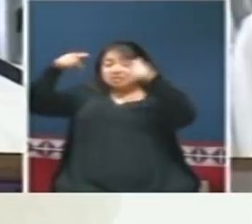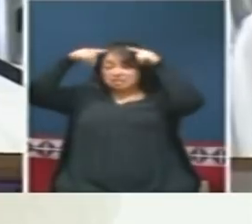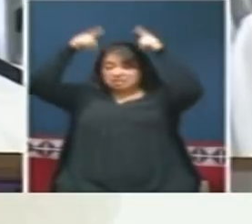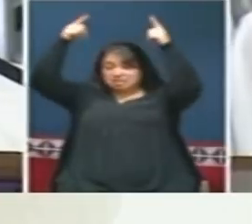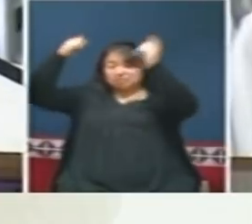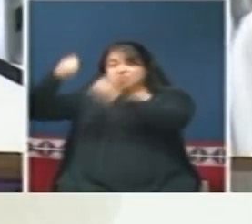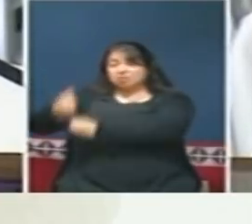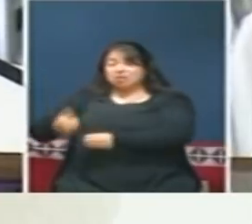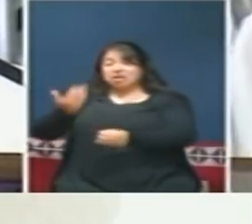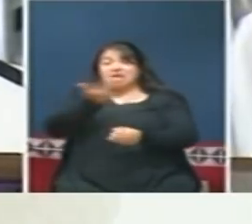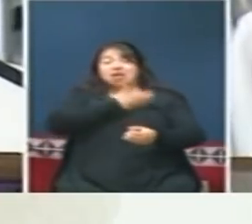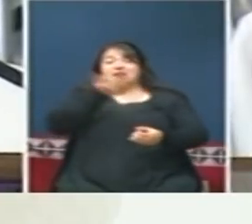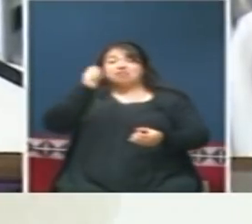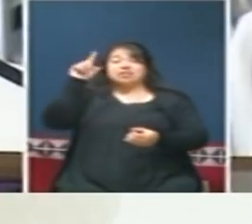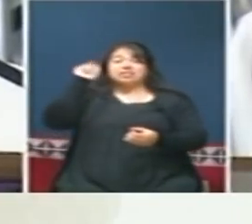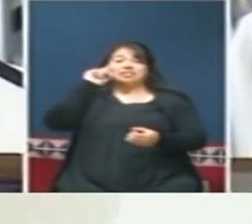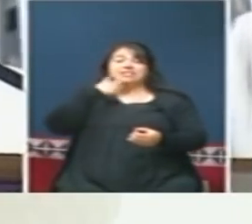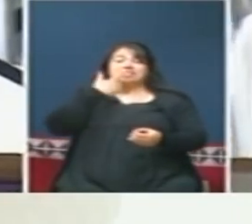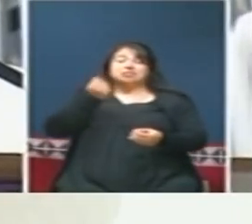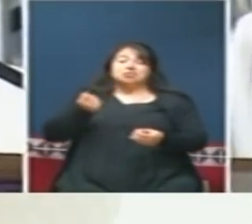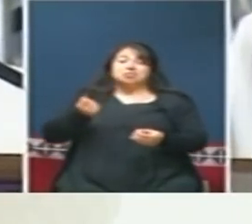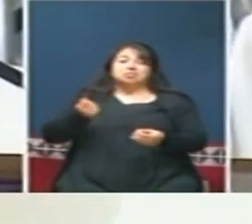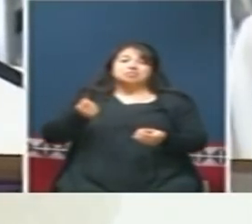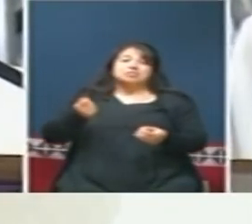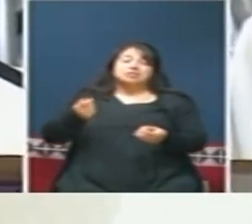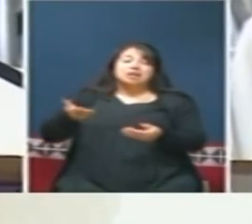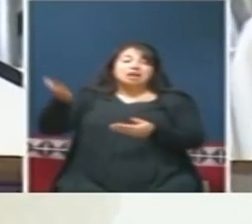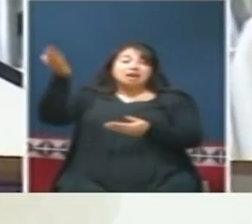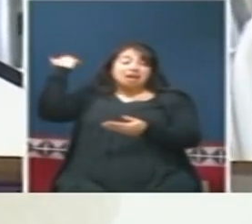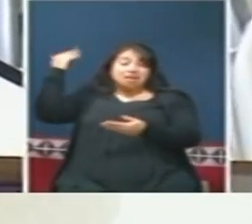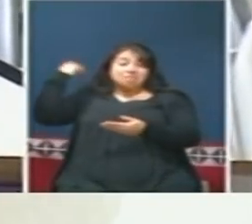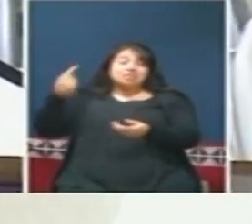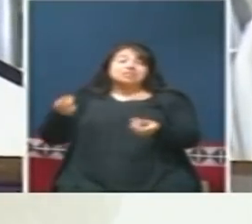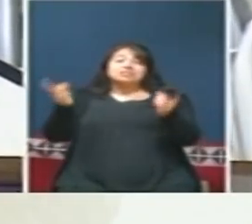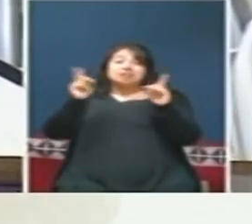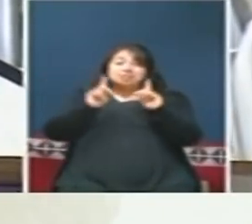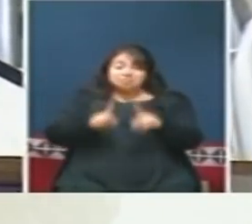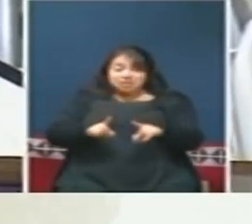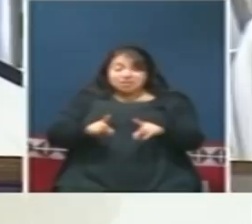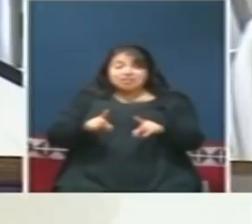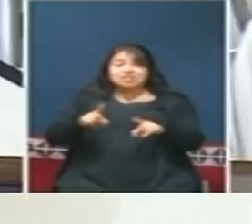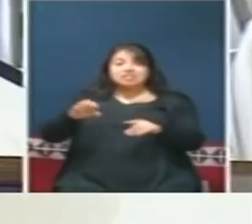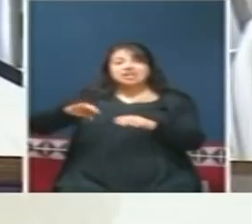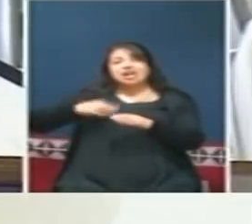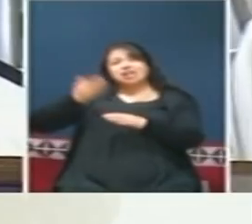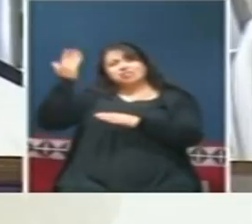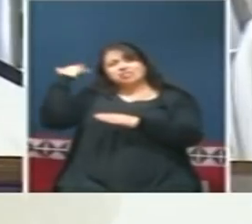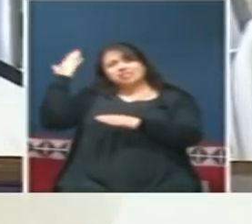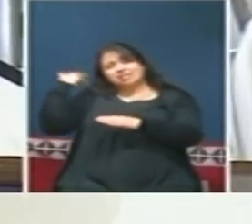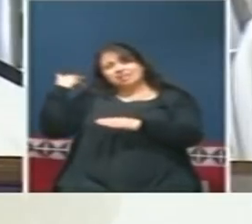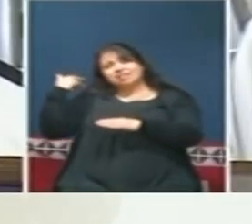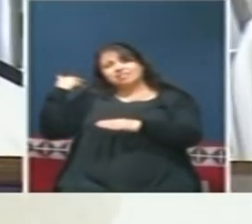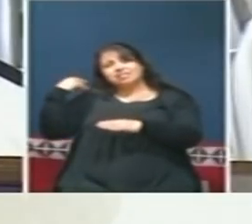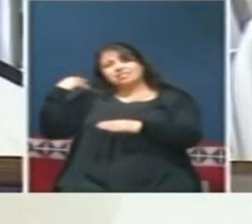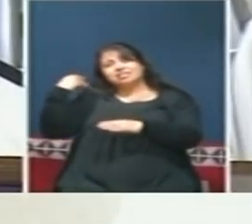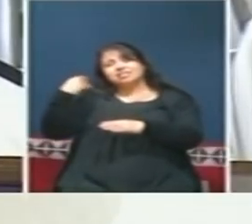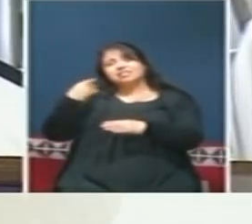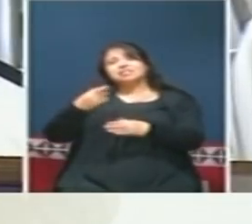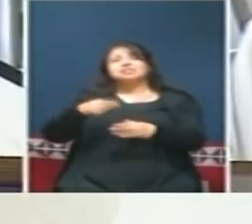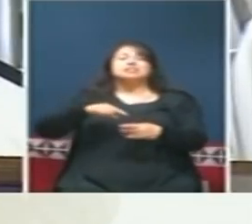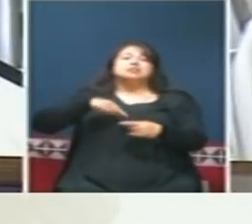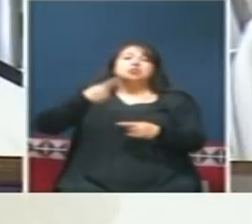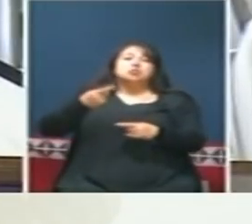primera vez que recibe un delegado papal. También vino otro delegado papal en determinado